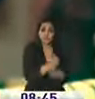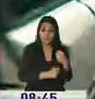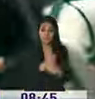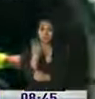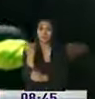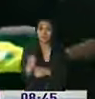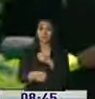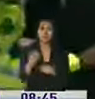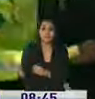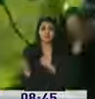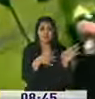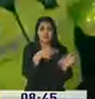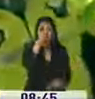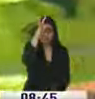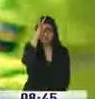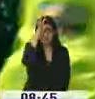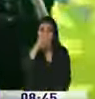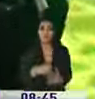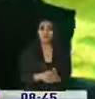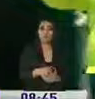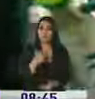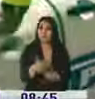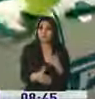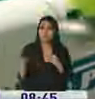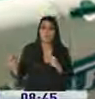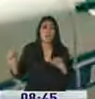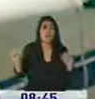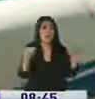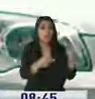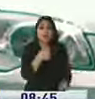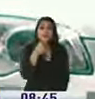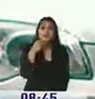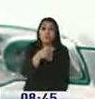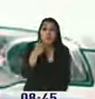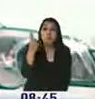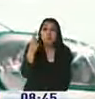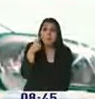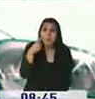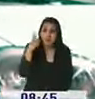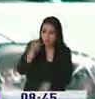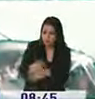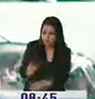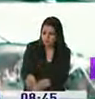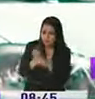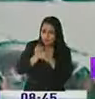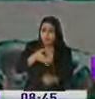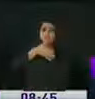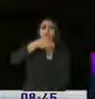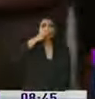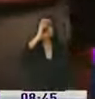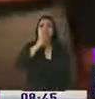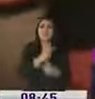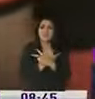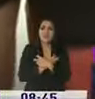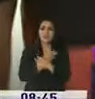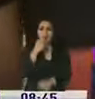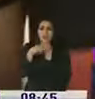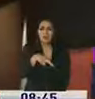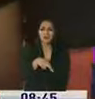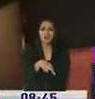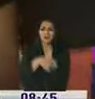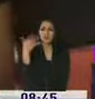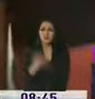hospital. Después de unos minutos se corrió la noticia que su padre les había obligado a ingerir veneno para ratas. Salieron graves, a los niños